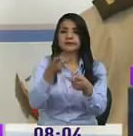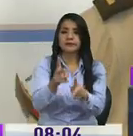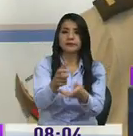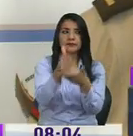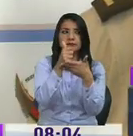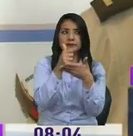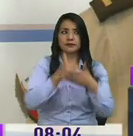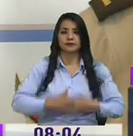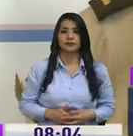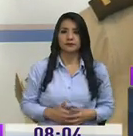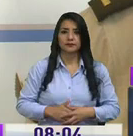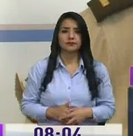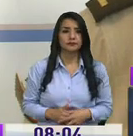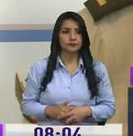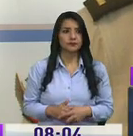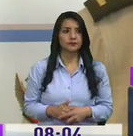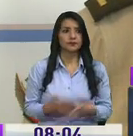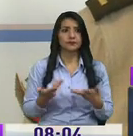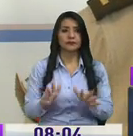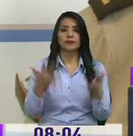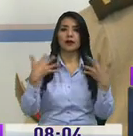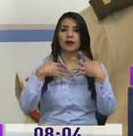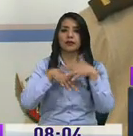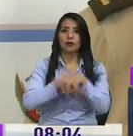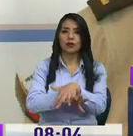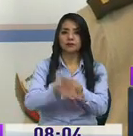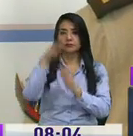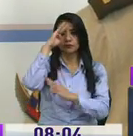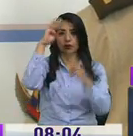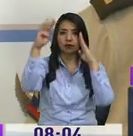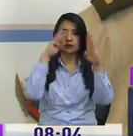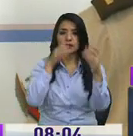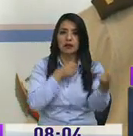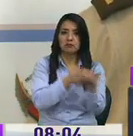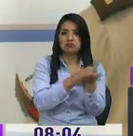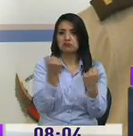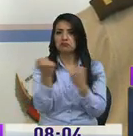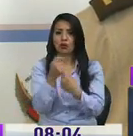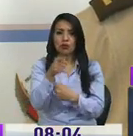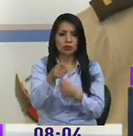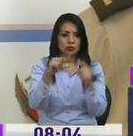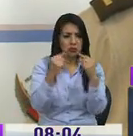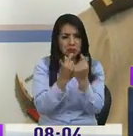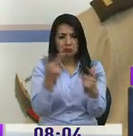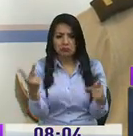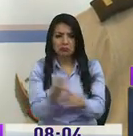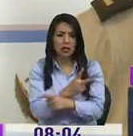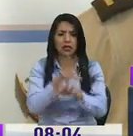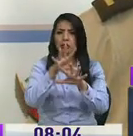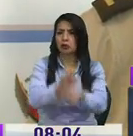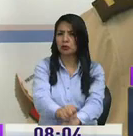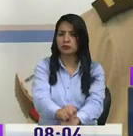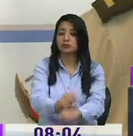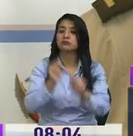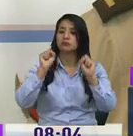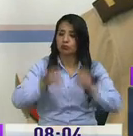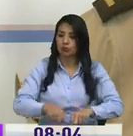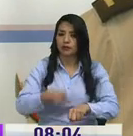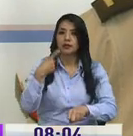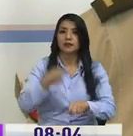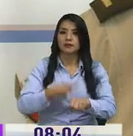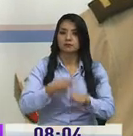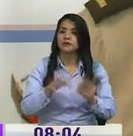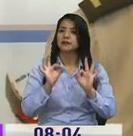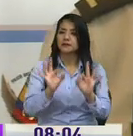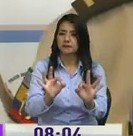Estamos articulados para tratar de combatir la delincuencia de la mejor manera, de manera muy específica y